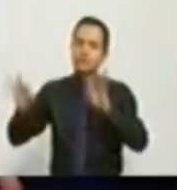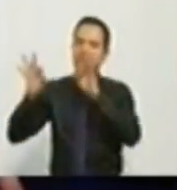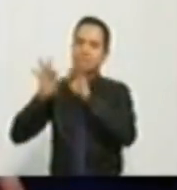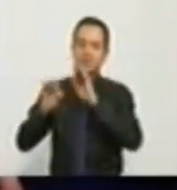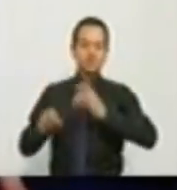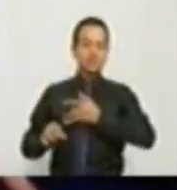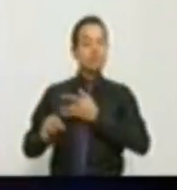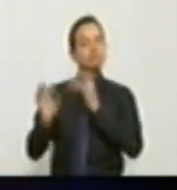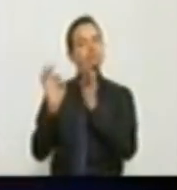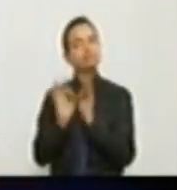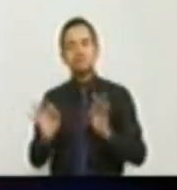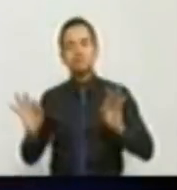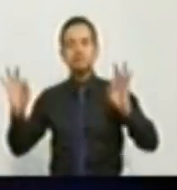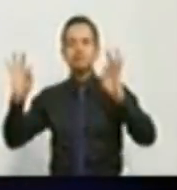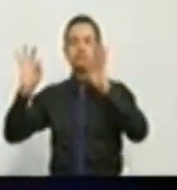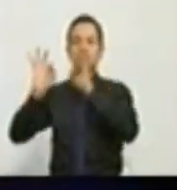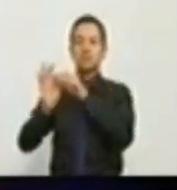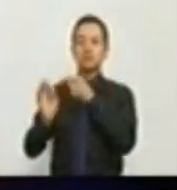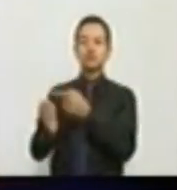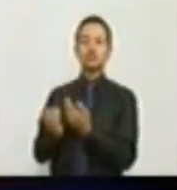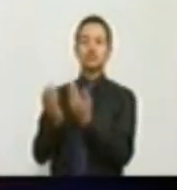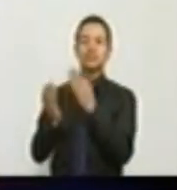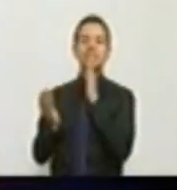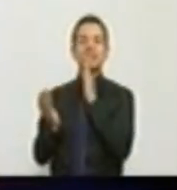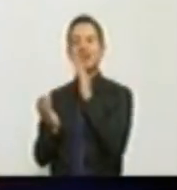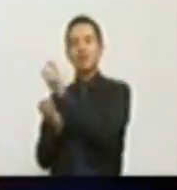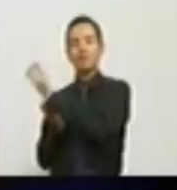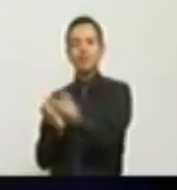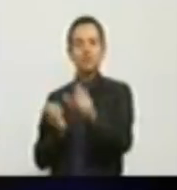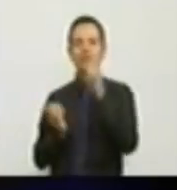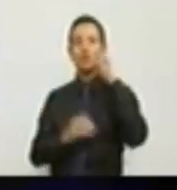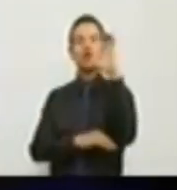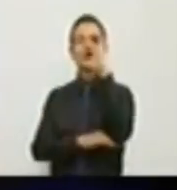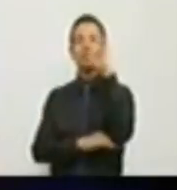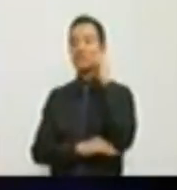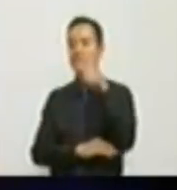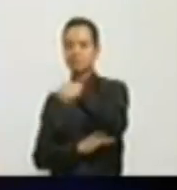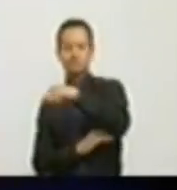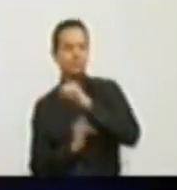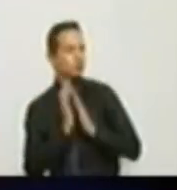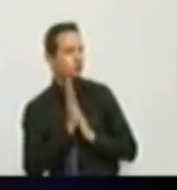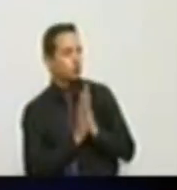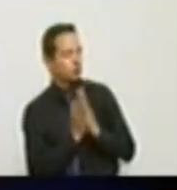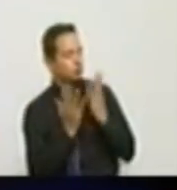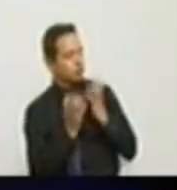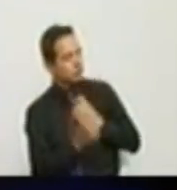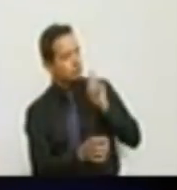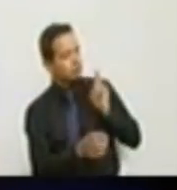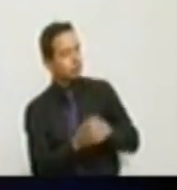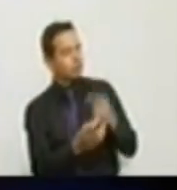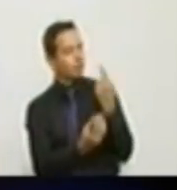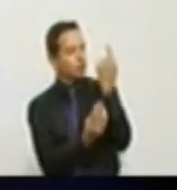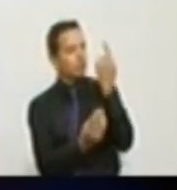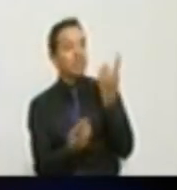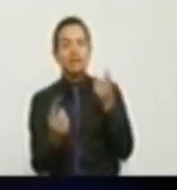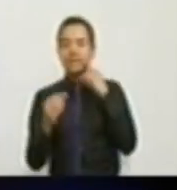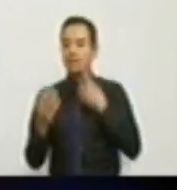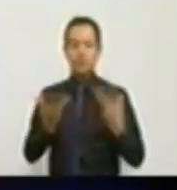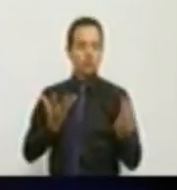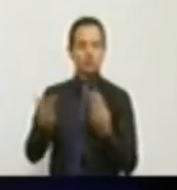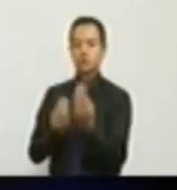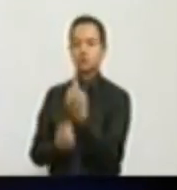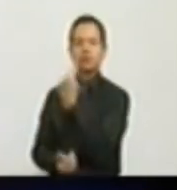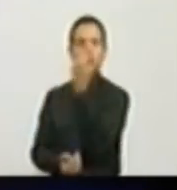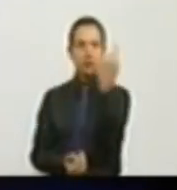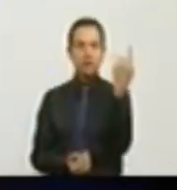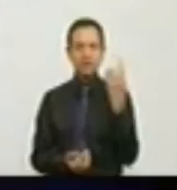que le convendría mucho a todos los colombianos que quieren hacer política y también a todos los partidos políticos del